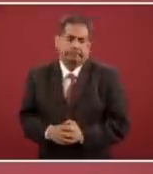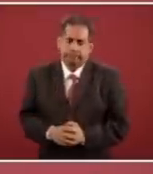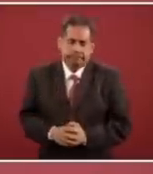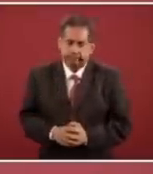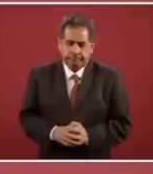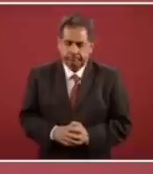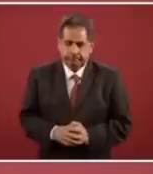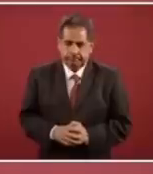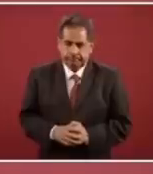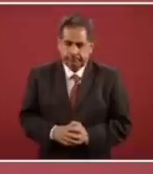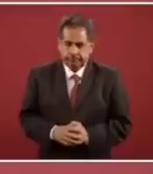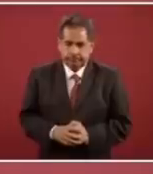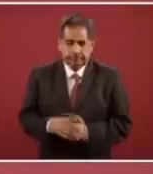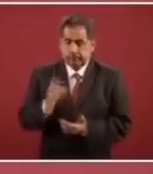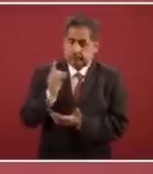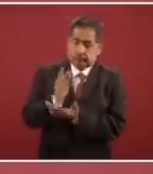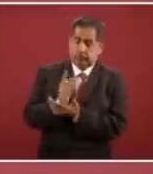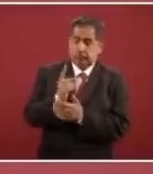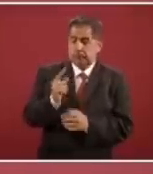No se puede